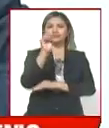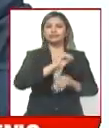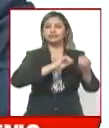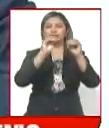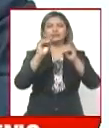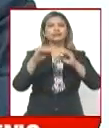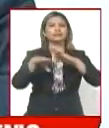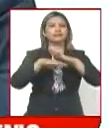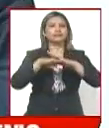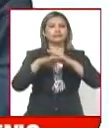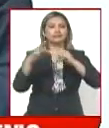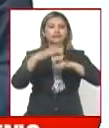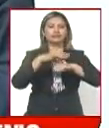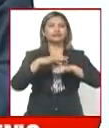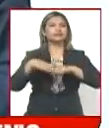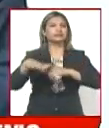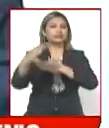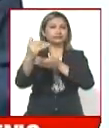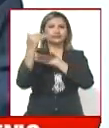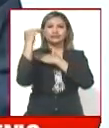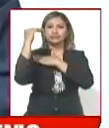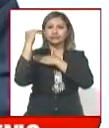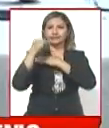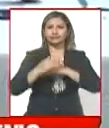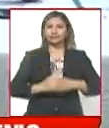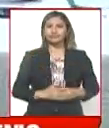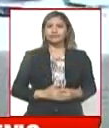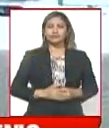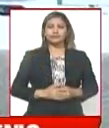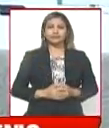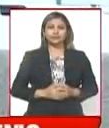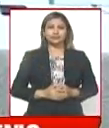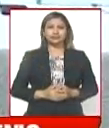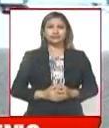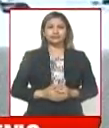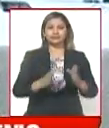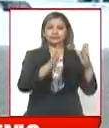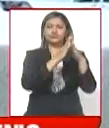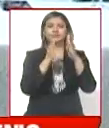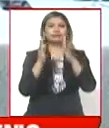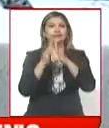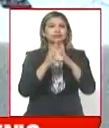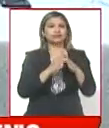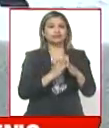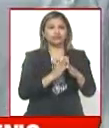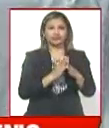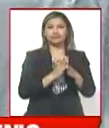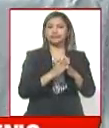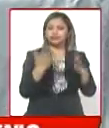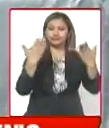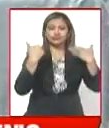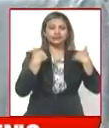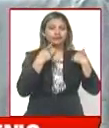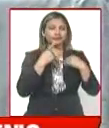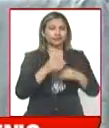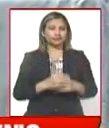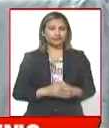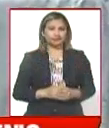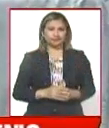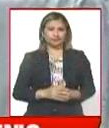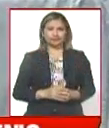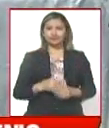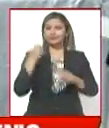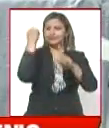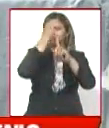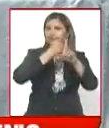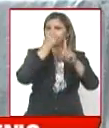y fundamentalmente a nuestra tierra cruceña como una ciudad que se pone en